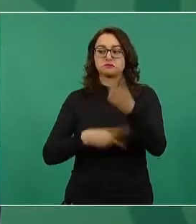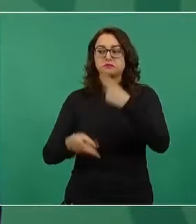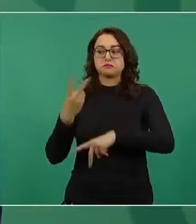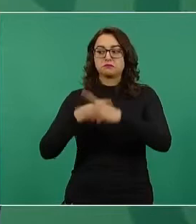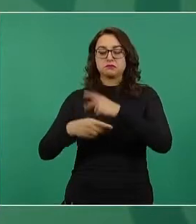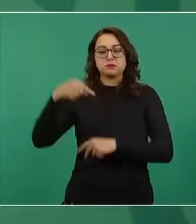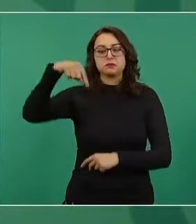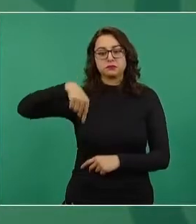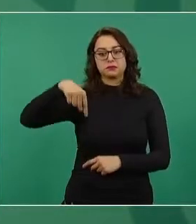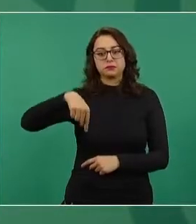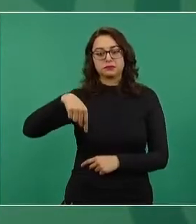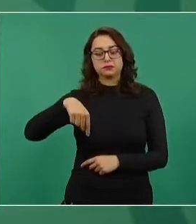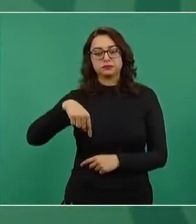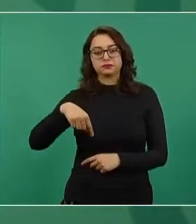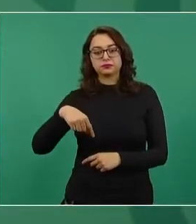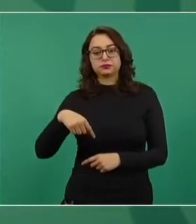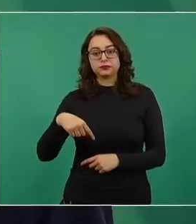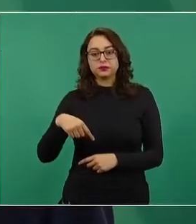que